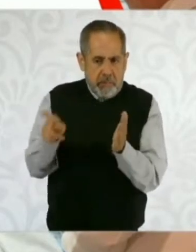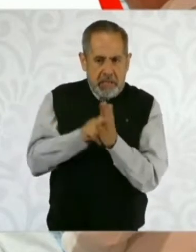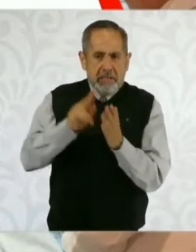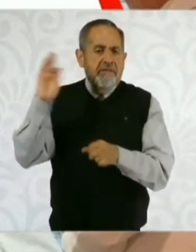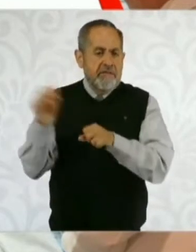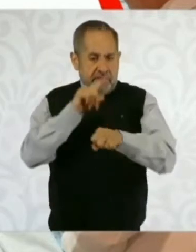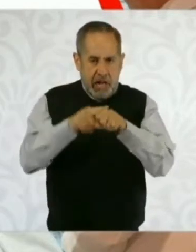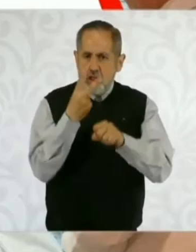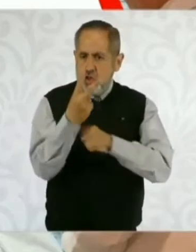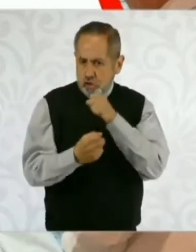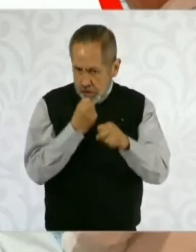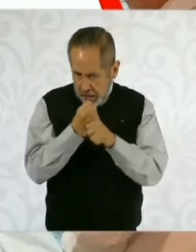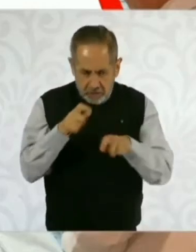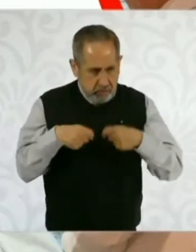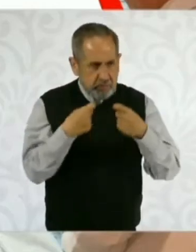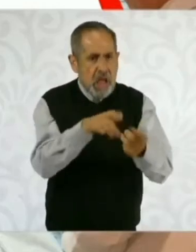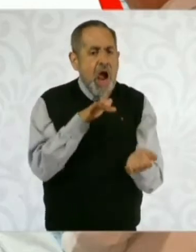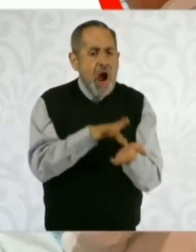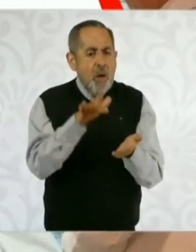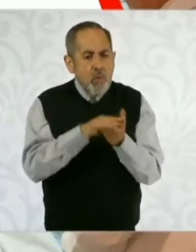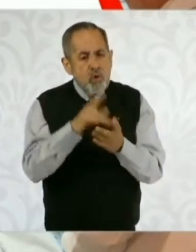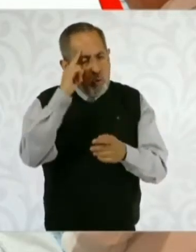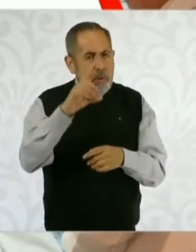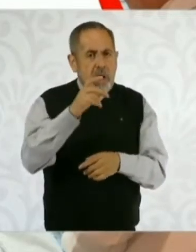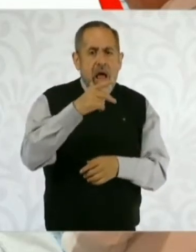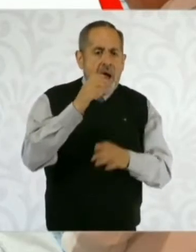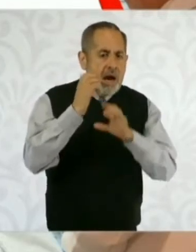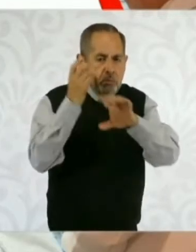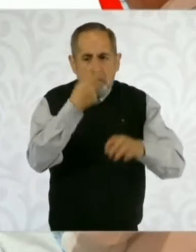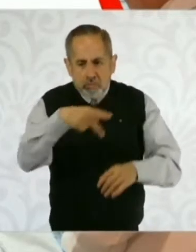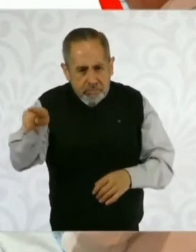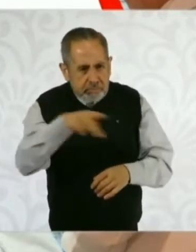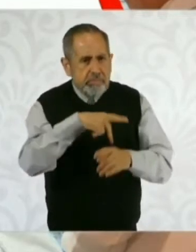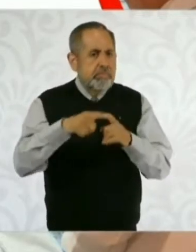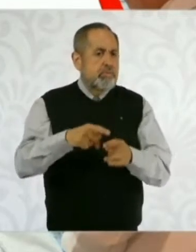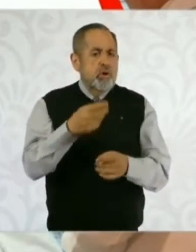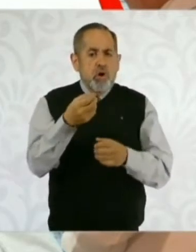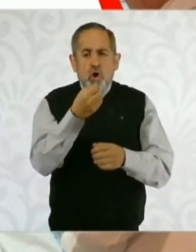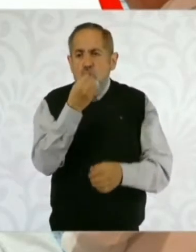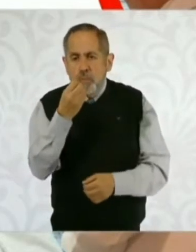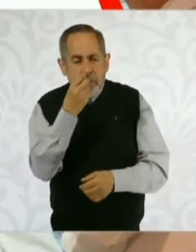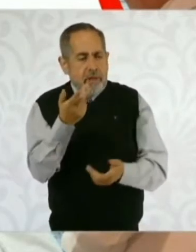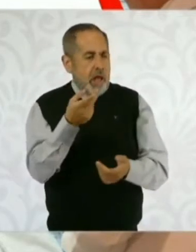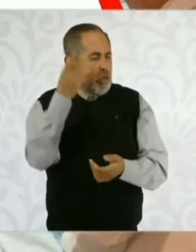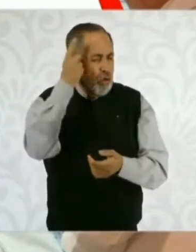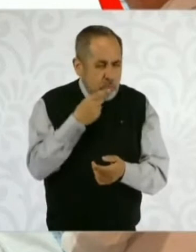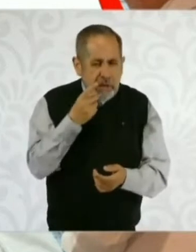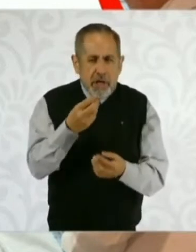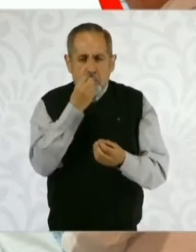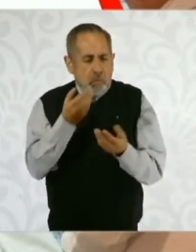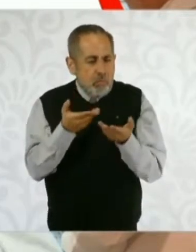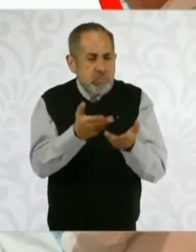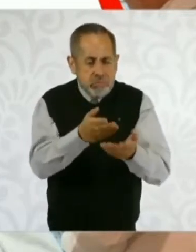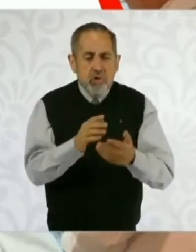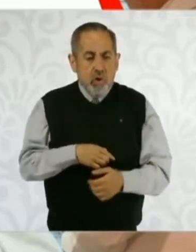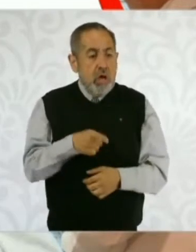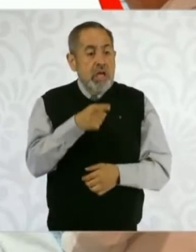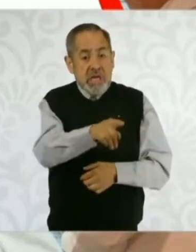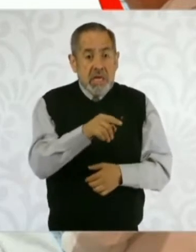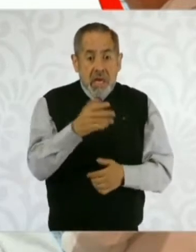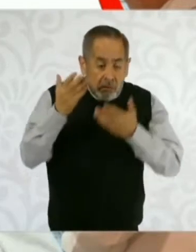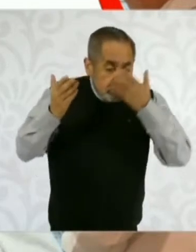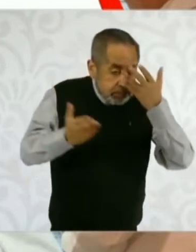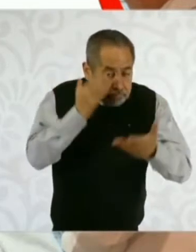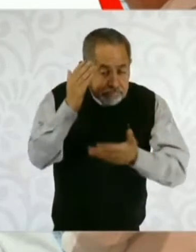2 años, apoyo en transporte, hospedaje y alimentación, así como la posibilidad de adquirir sin costo una